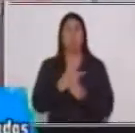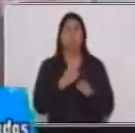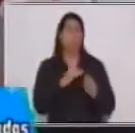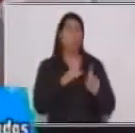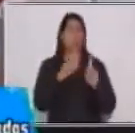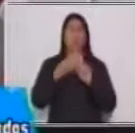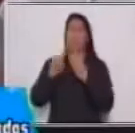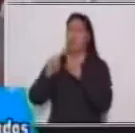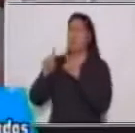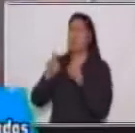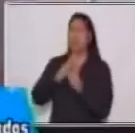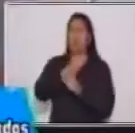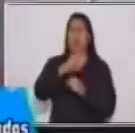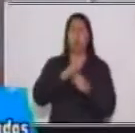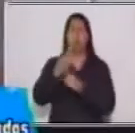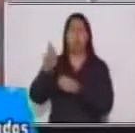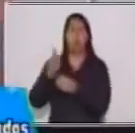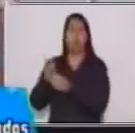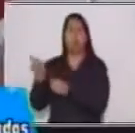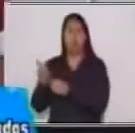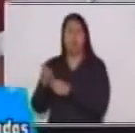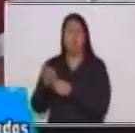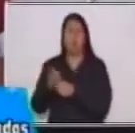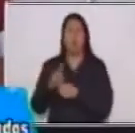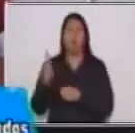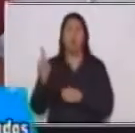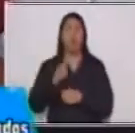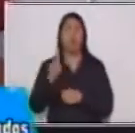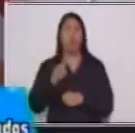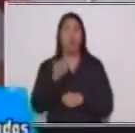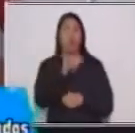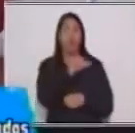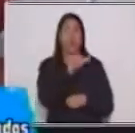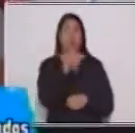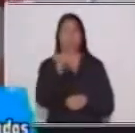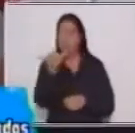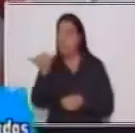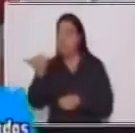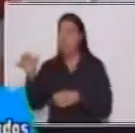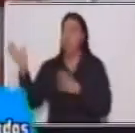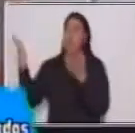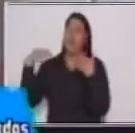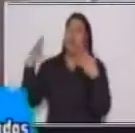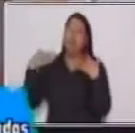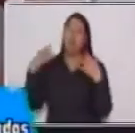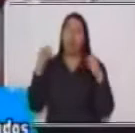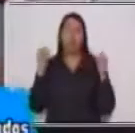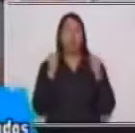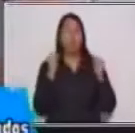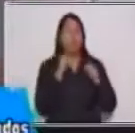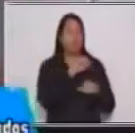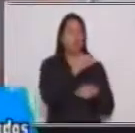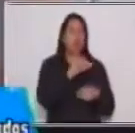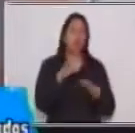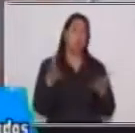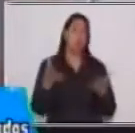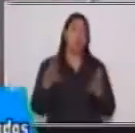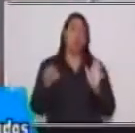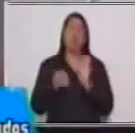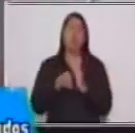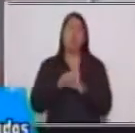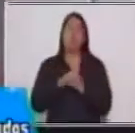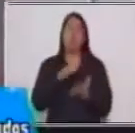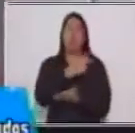todos los lugares la temperatura es la misma. Por ejemplo, en la capital es un clima templado, ni muy frío, ni